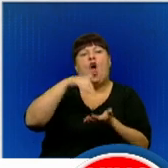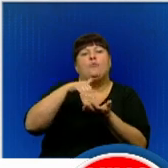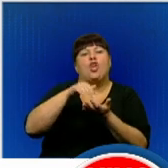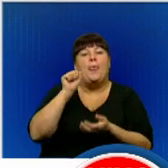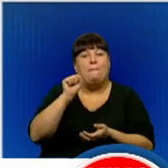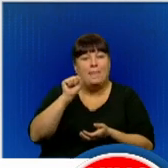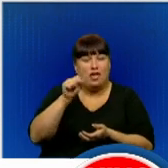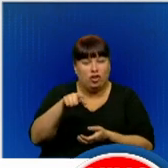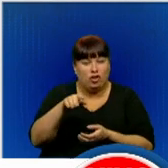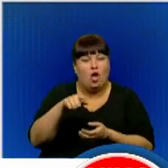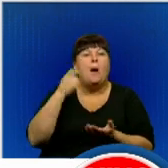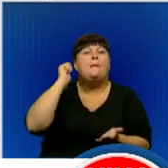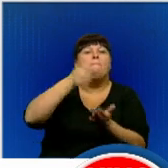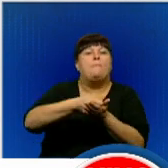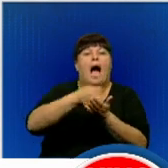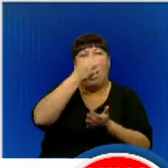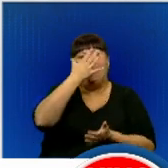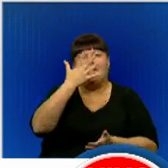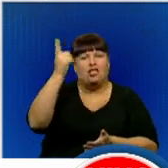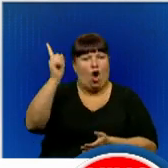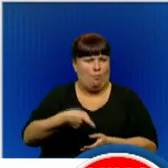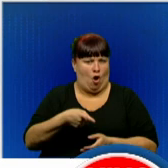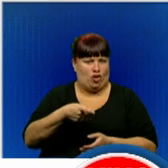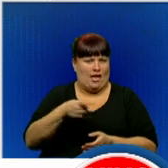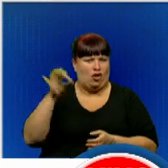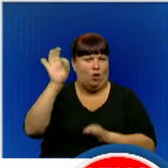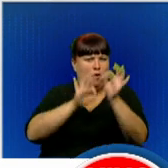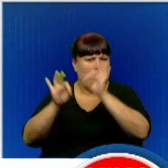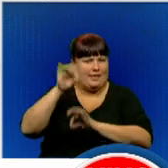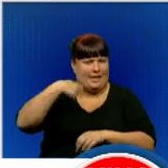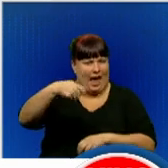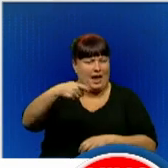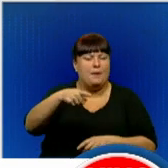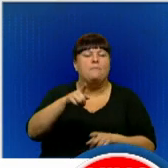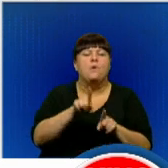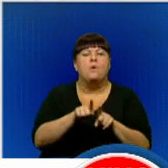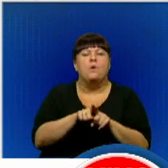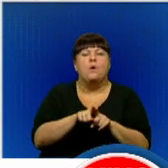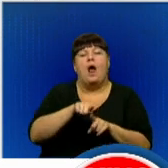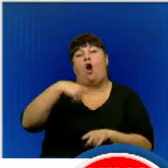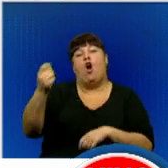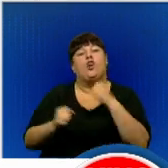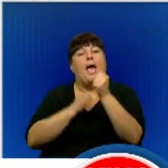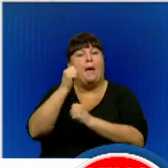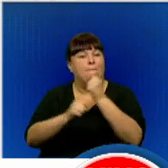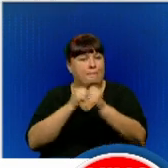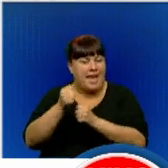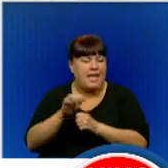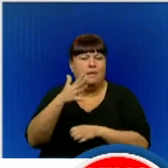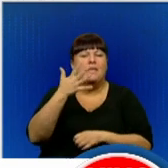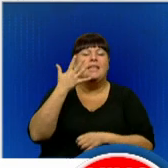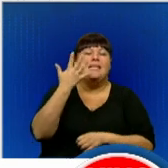pesos van a pagar un 25 por ciento de alícuota que las empresas que tienen entre